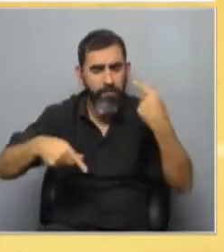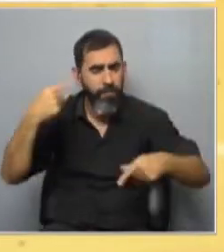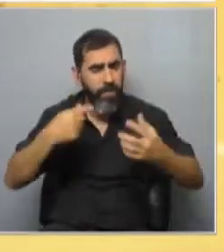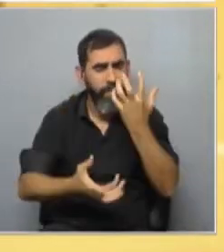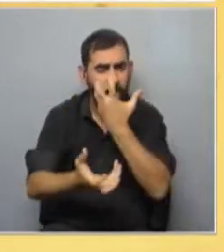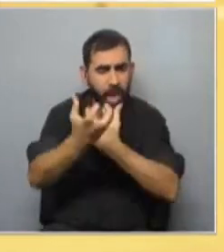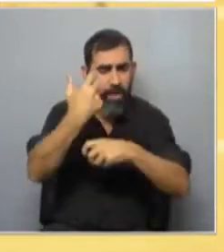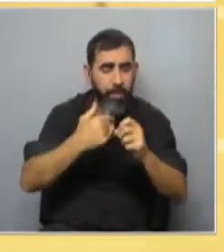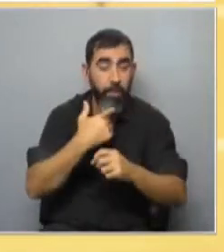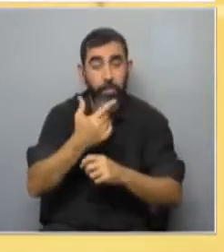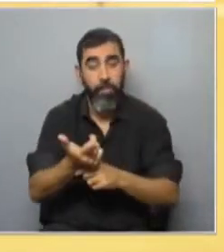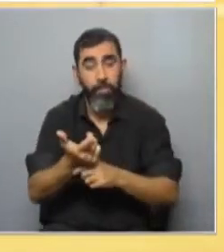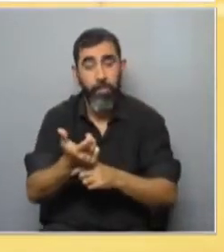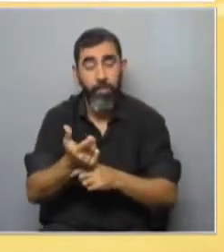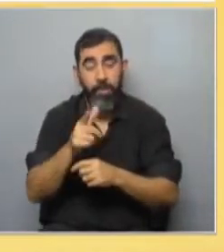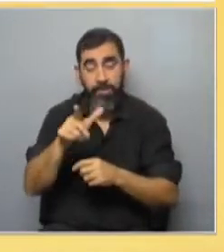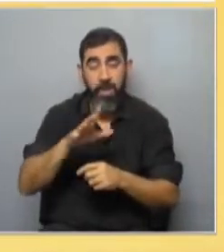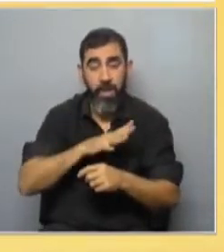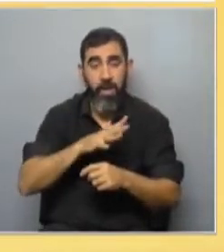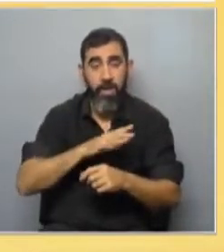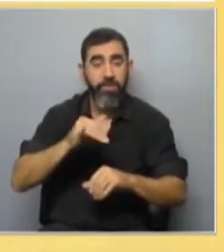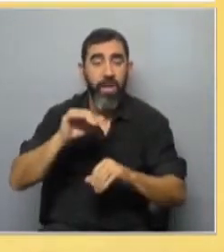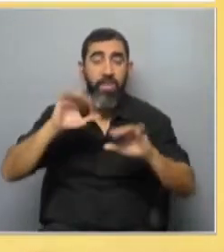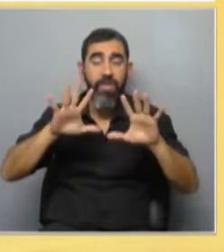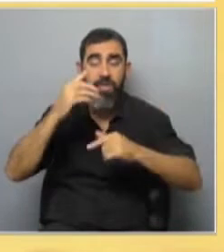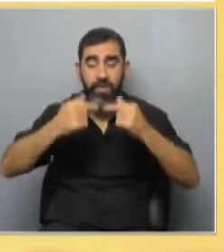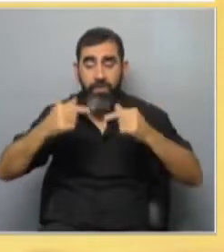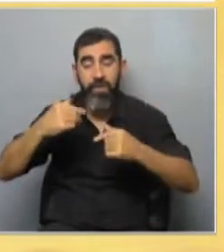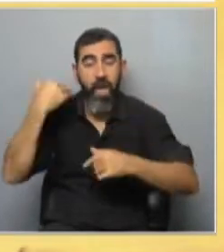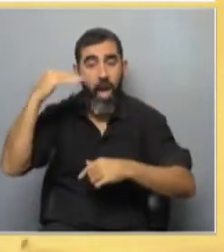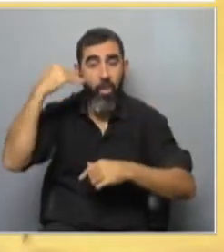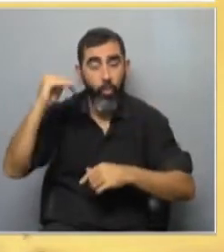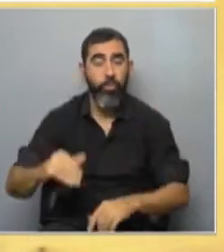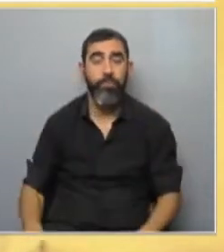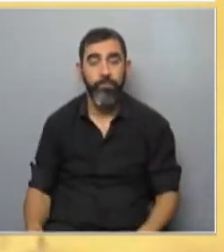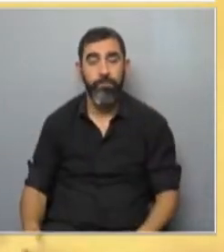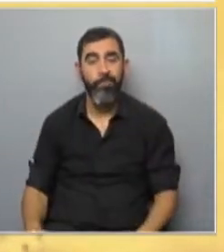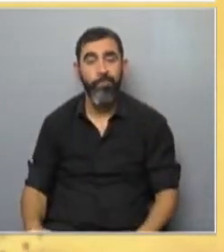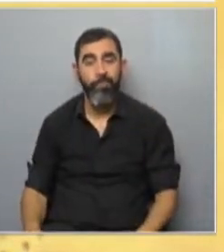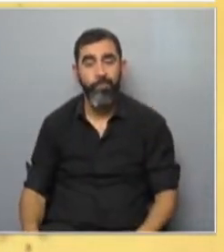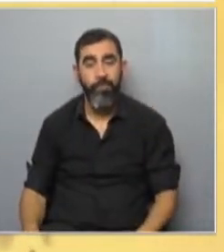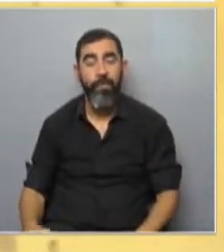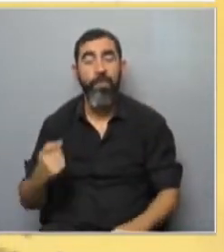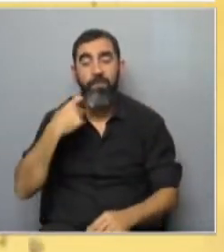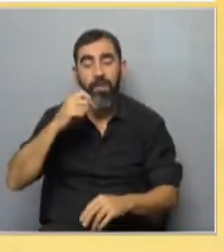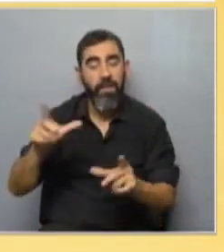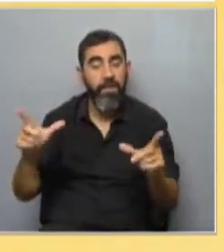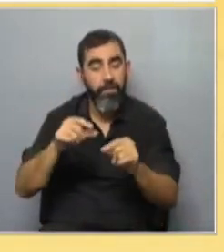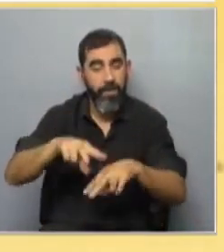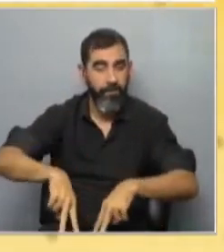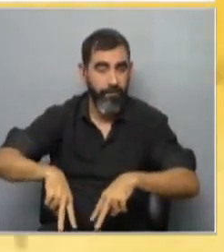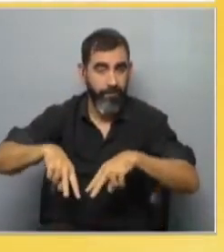tantos individuos, por ejemplo, del Estodon, que tenemos ya más de 10 individuos adultos. O sea, es un trabajo que no hemos podido terminar,